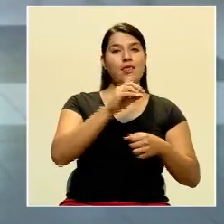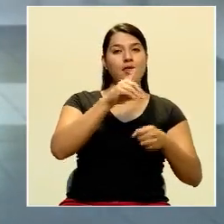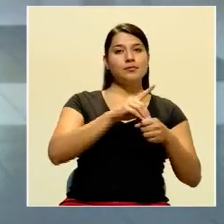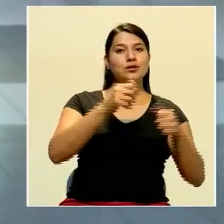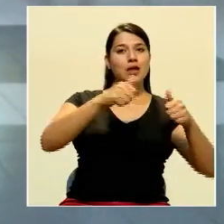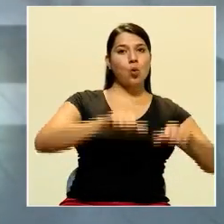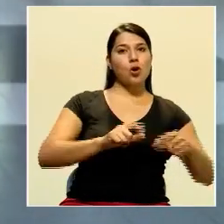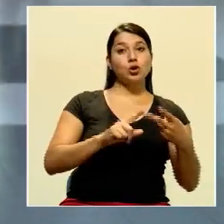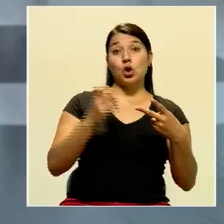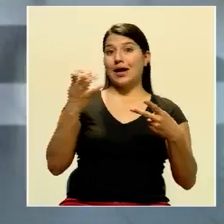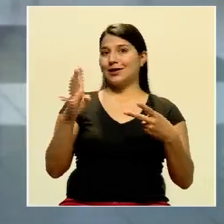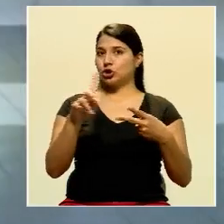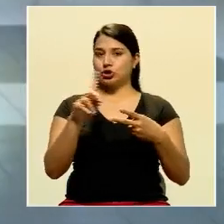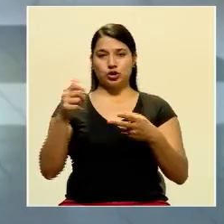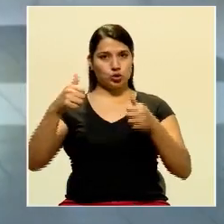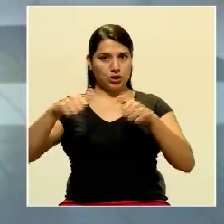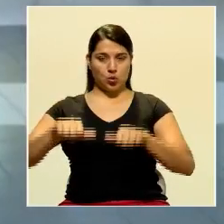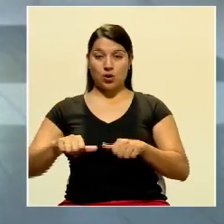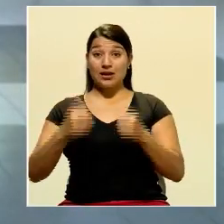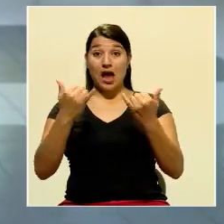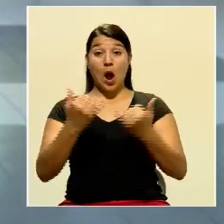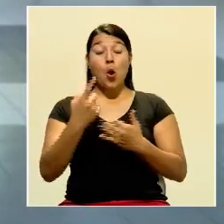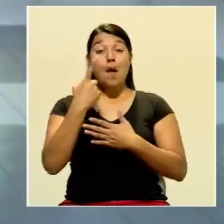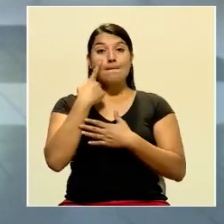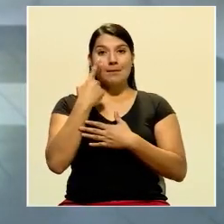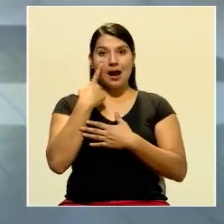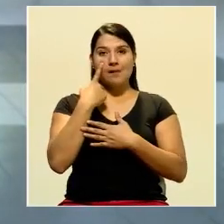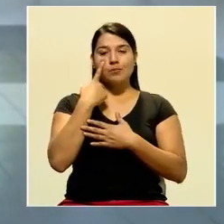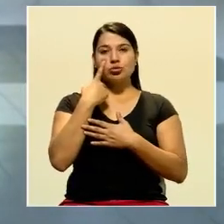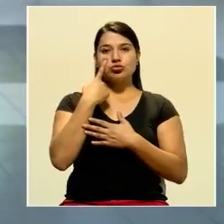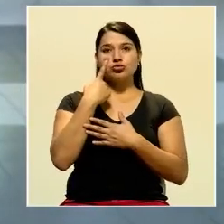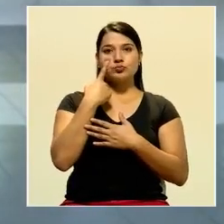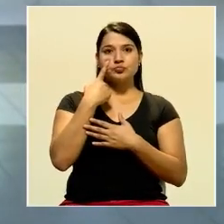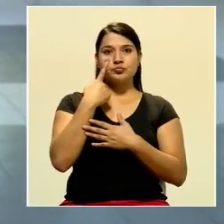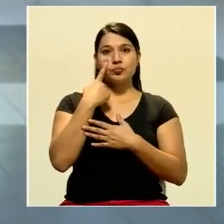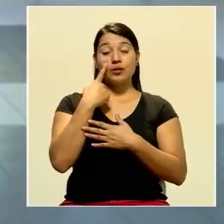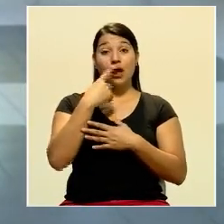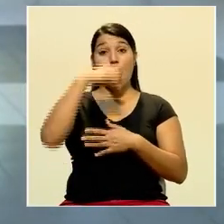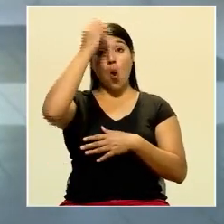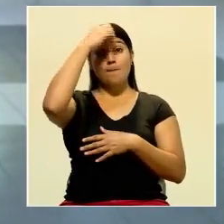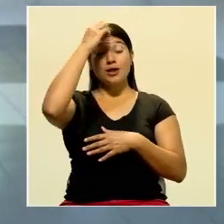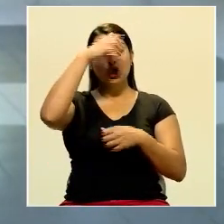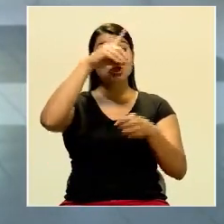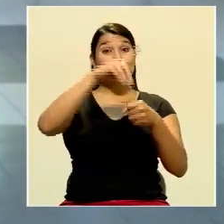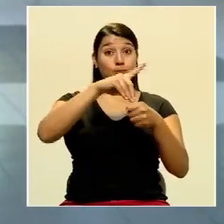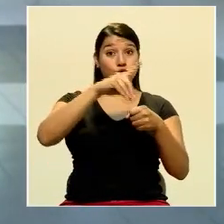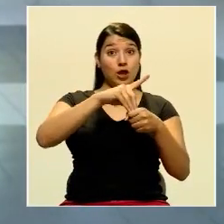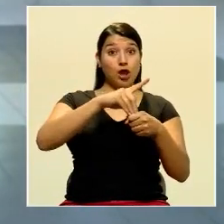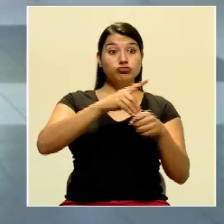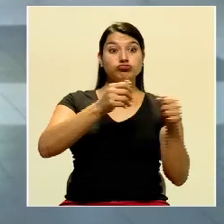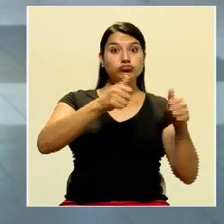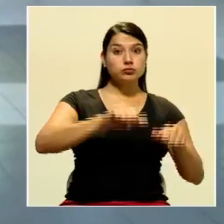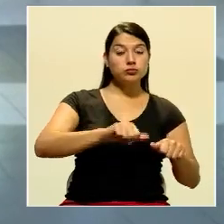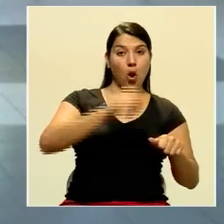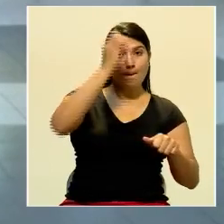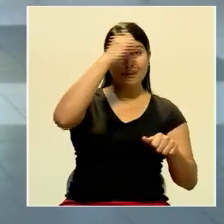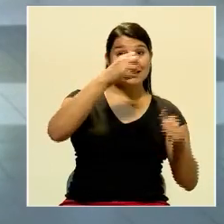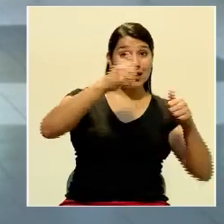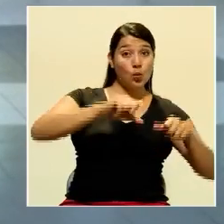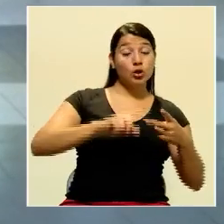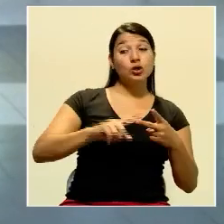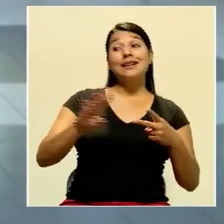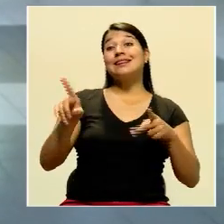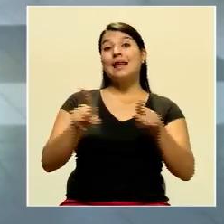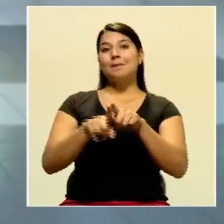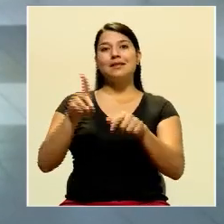y 14 en contra. Veamos precisamente las impresiones de los legisladores que estuvieron a favor y también de quienes se opusieron desde el inicio